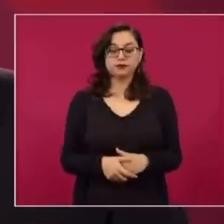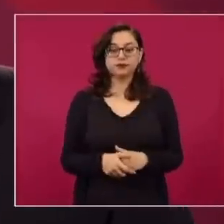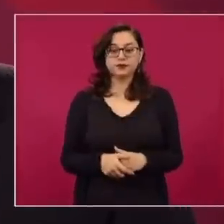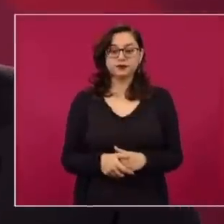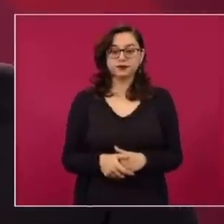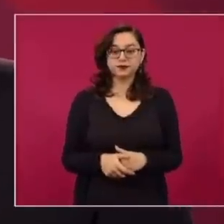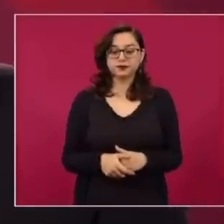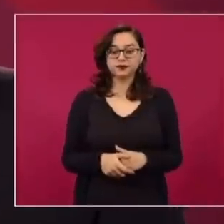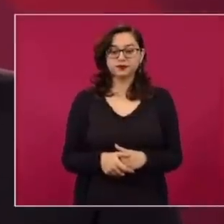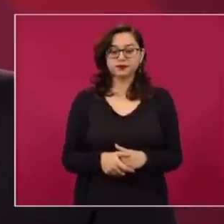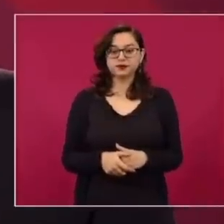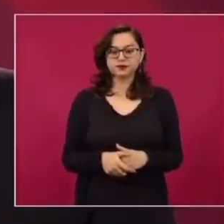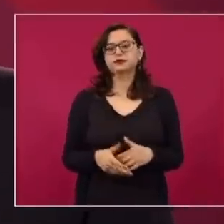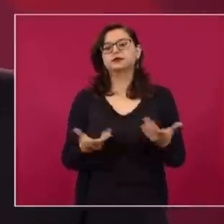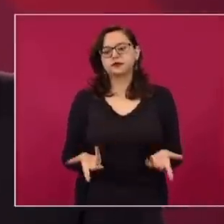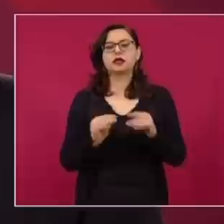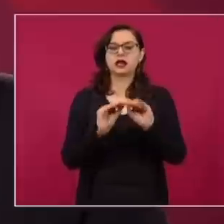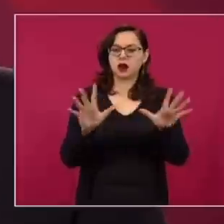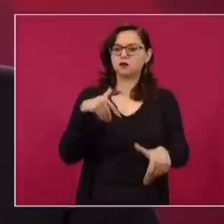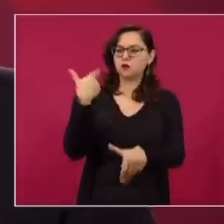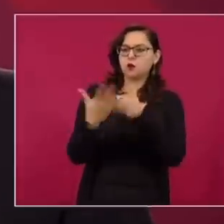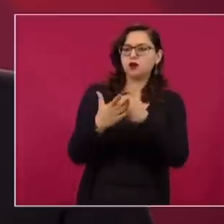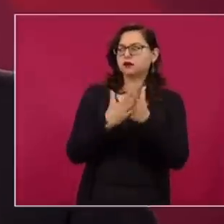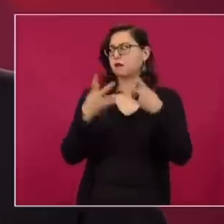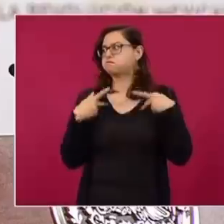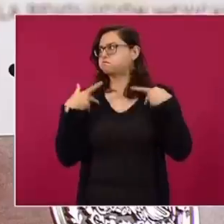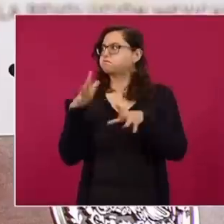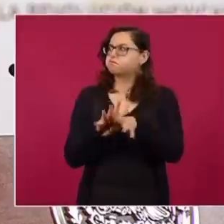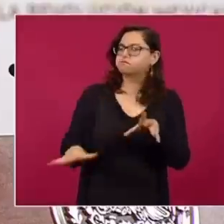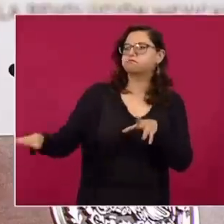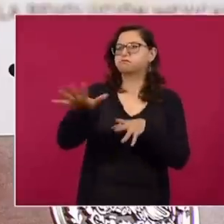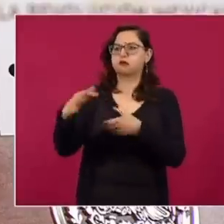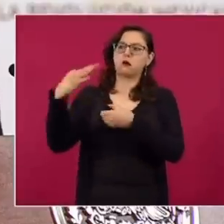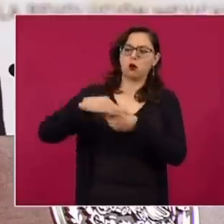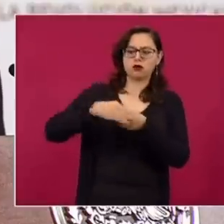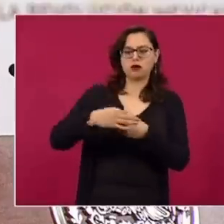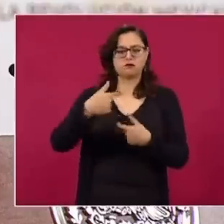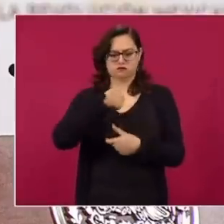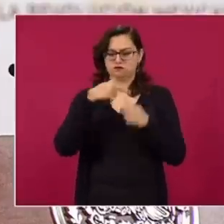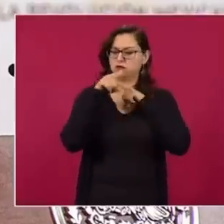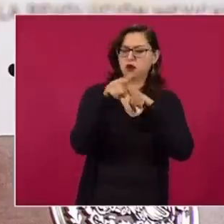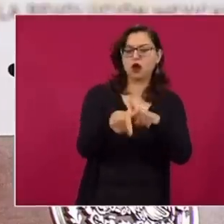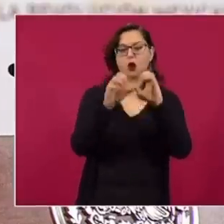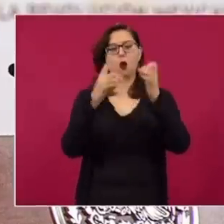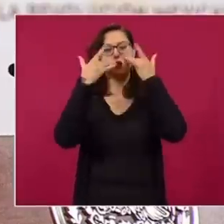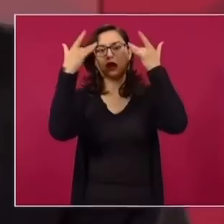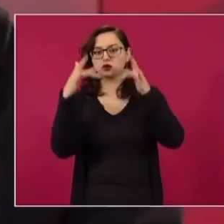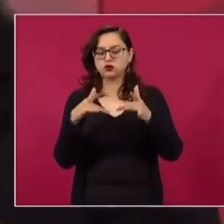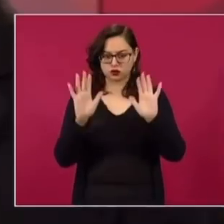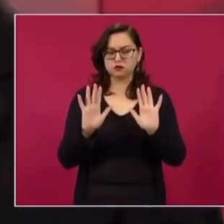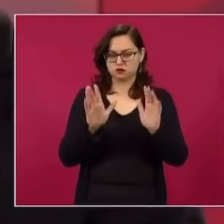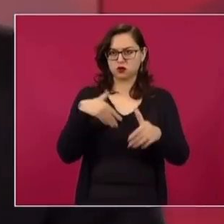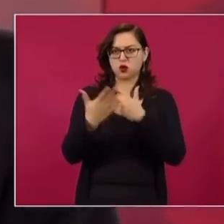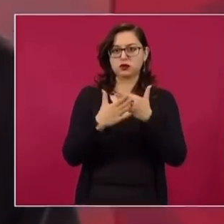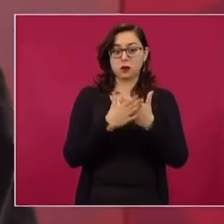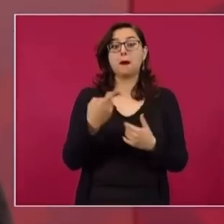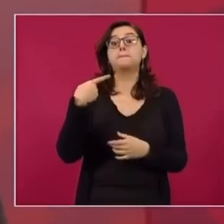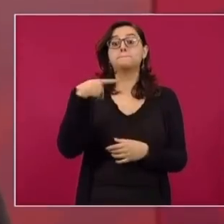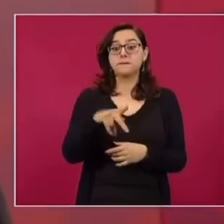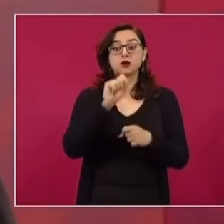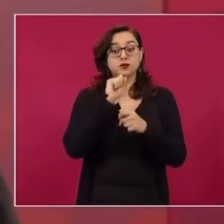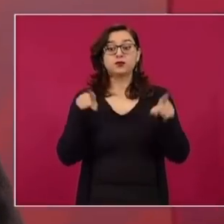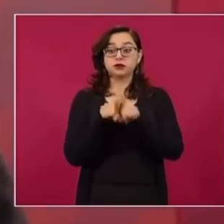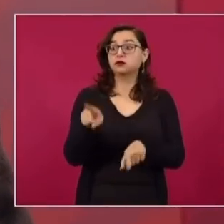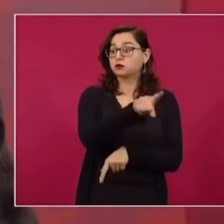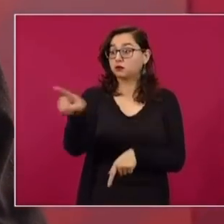tenemos que pasar por la revocación del mandato, pero si la gente decide que continúe en la presidencia, pues voy a terminar. Vamos a